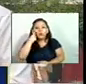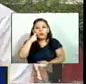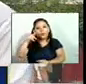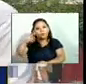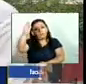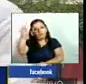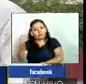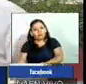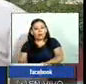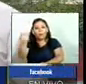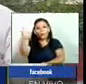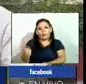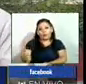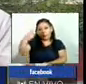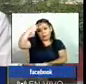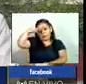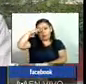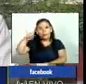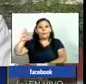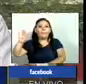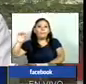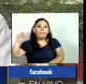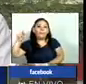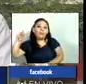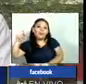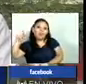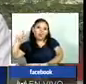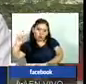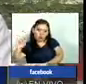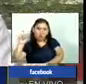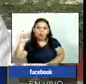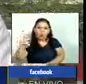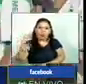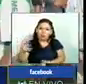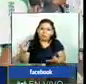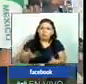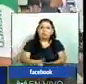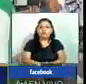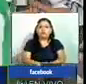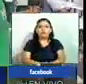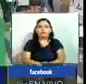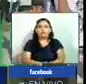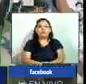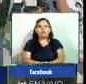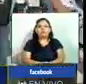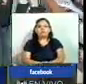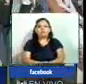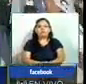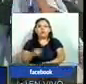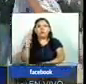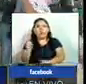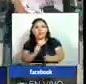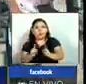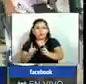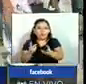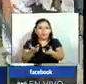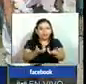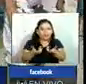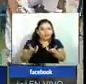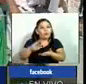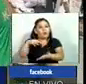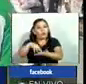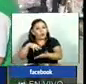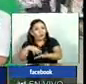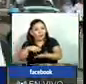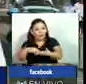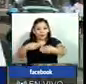monumento al mexicano Benito Juárez aquí se vivieron escenas más tensas entre el público mexicanos defensores